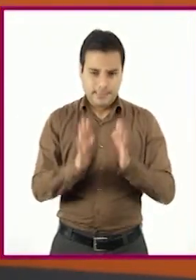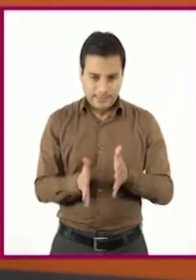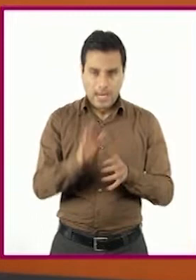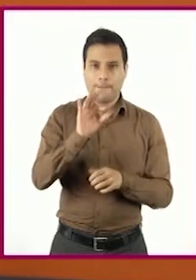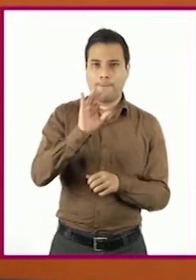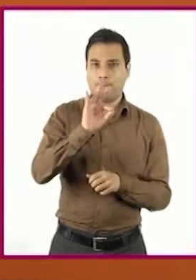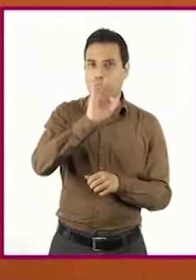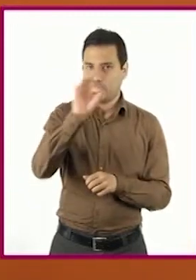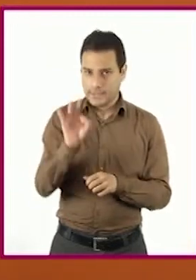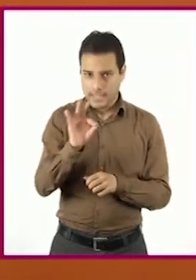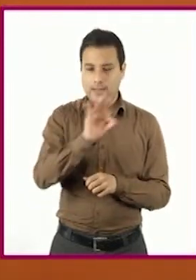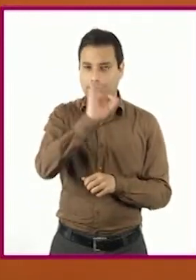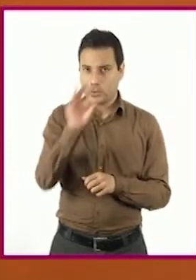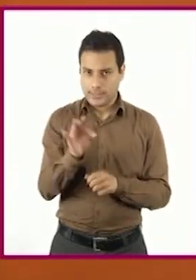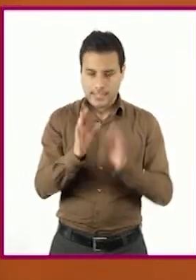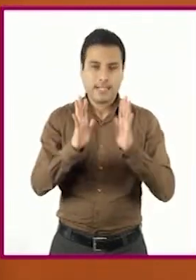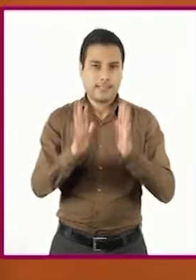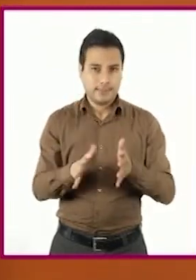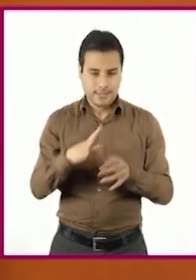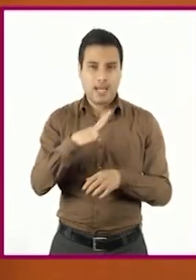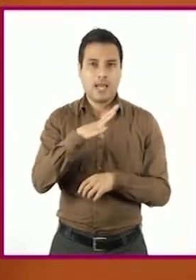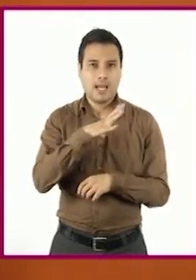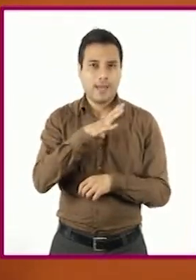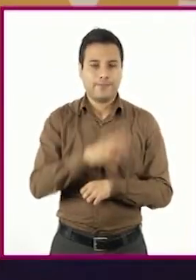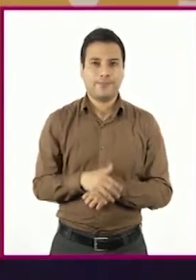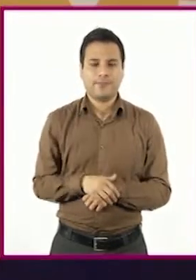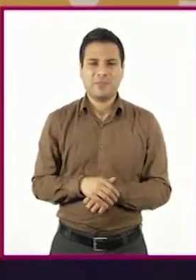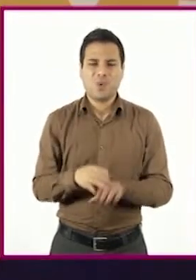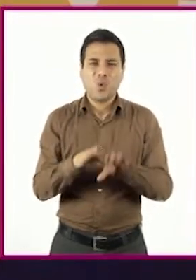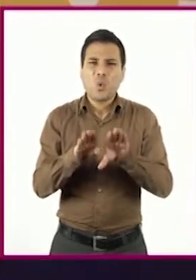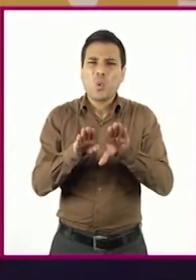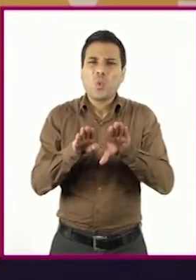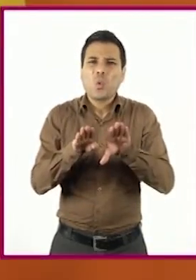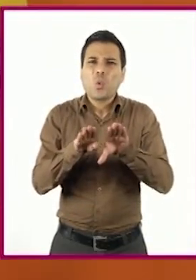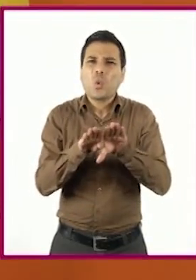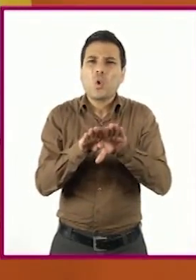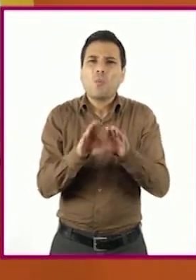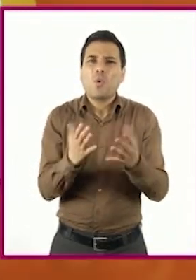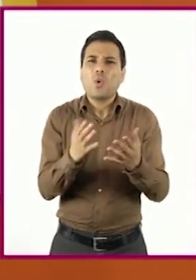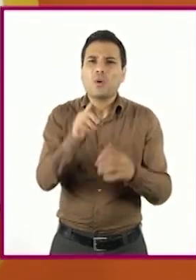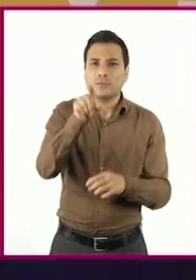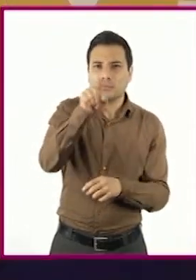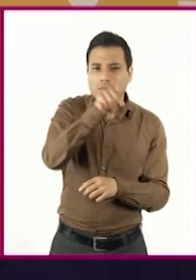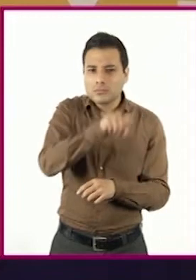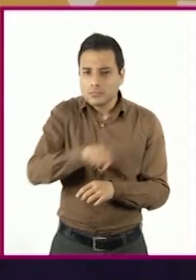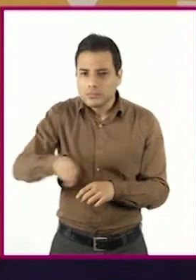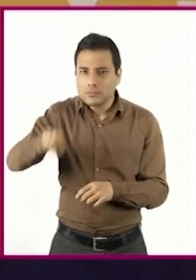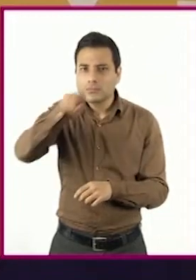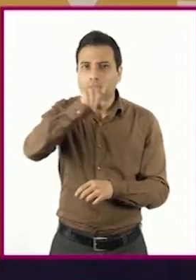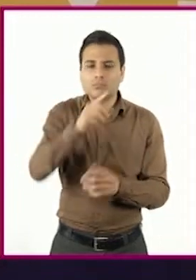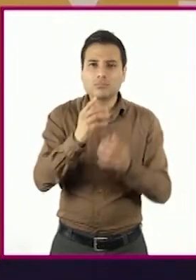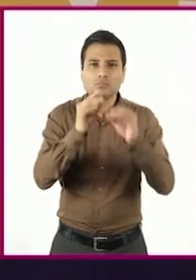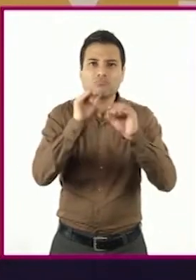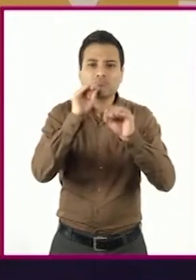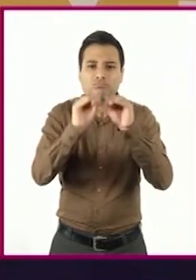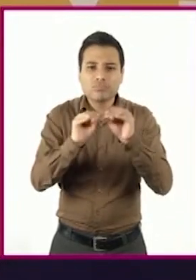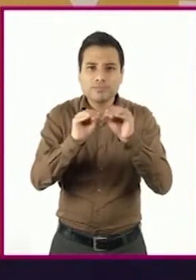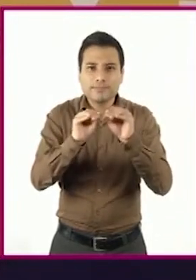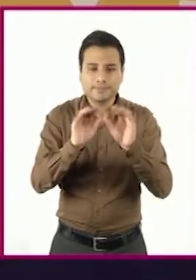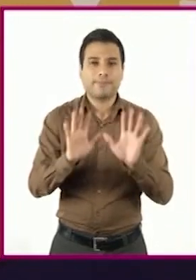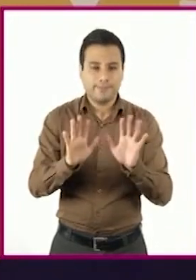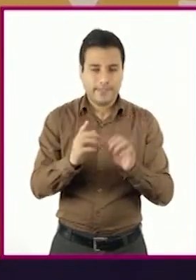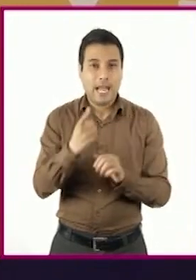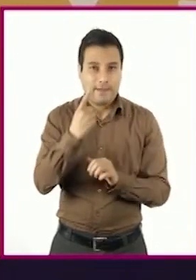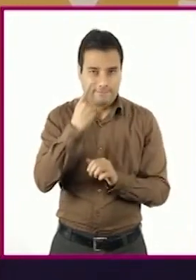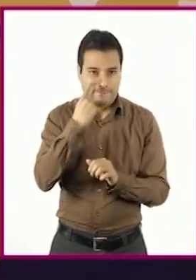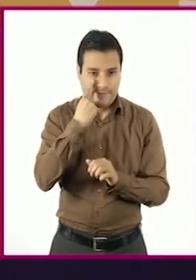cada categoría. Maestro Bernabé, ¿cómo se calcula el tamaño de cada sector para la gráfica circular? La unidad de medida de un